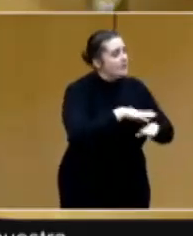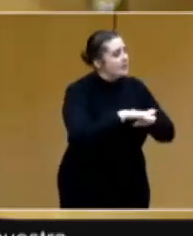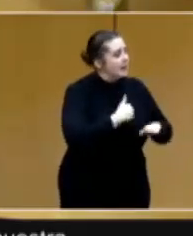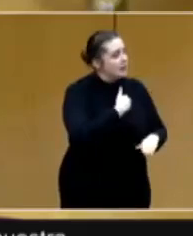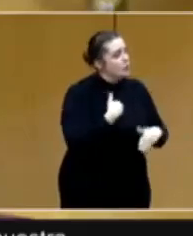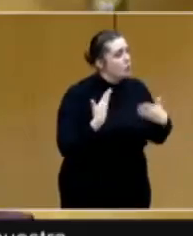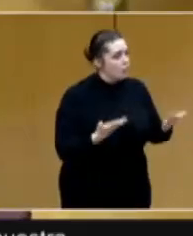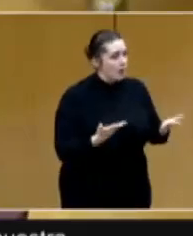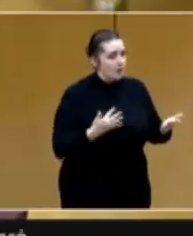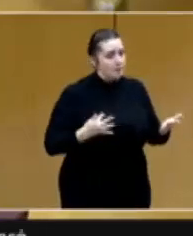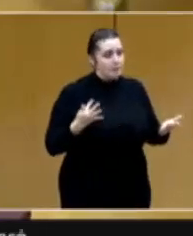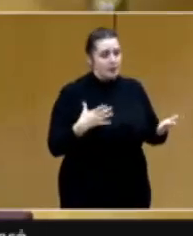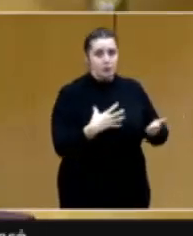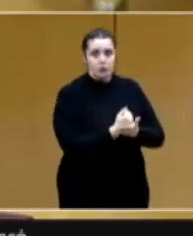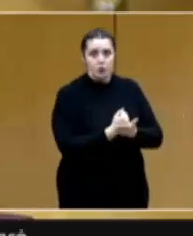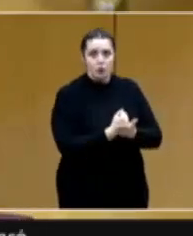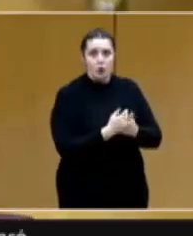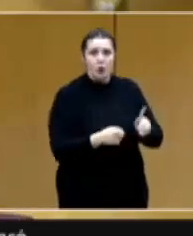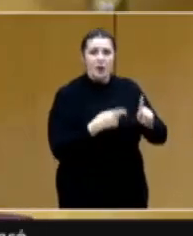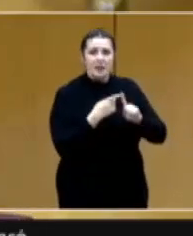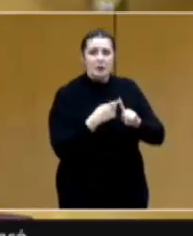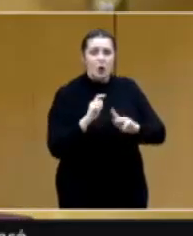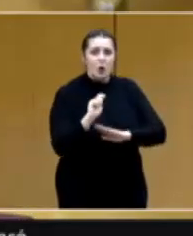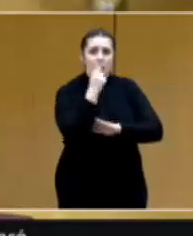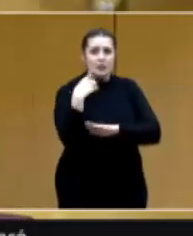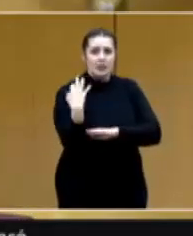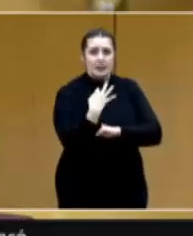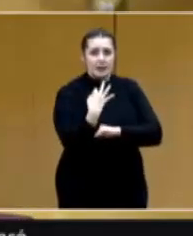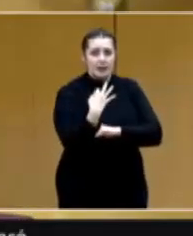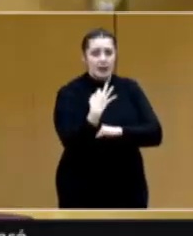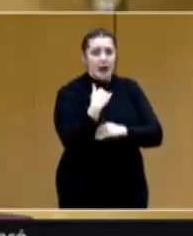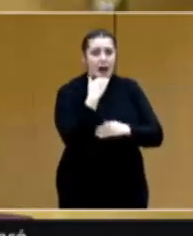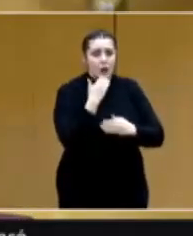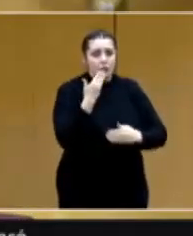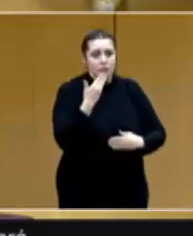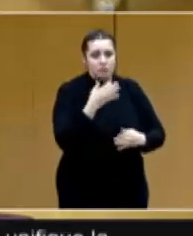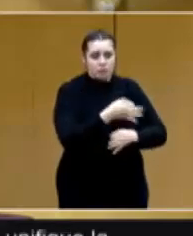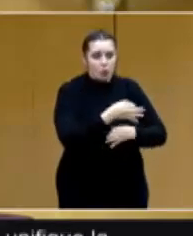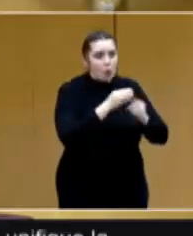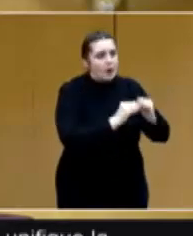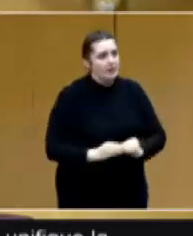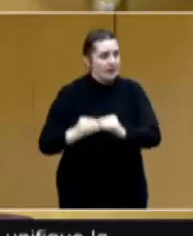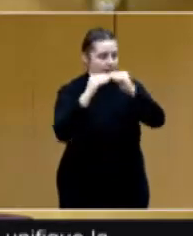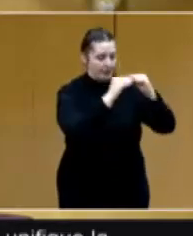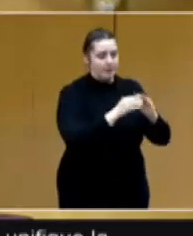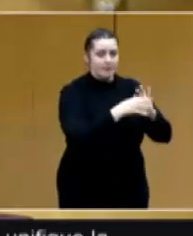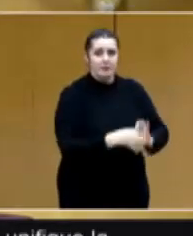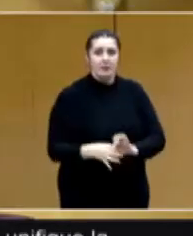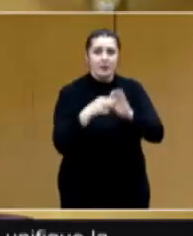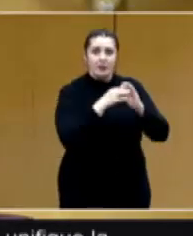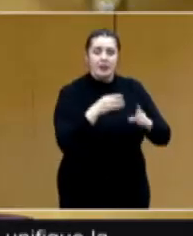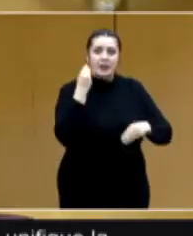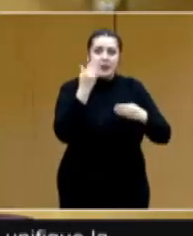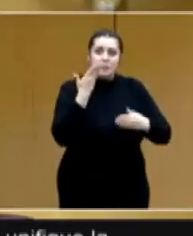parte insisto está todo este trasiego hasta lograr una actuación unificada Lo importante es que se den respuestas Y que